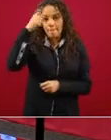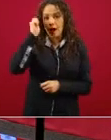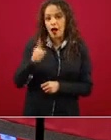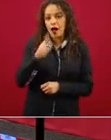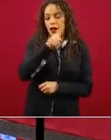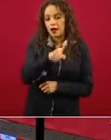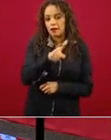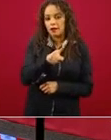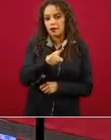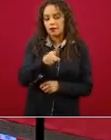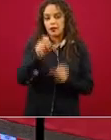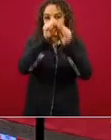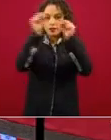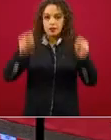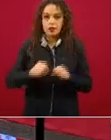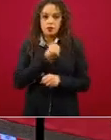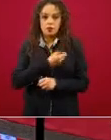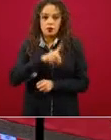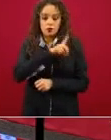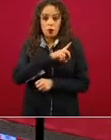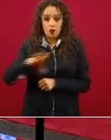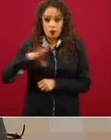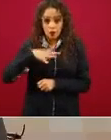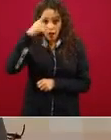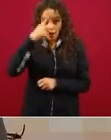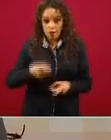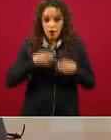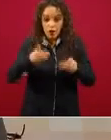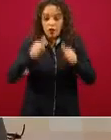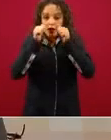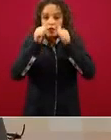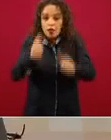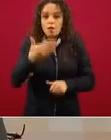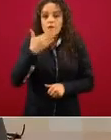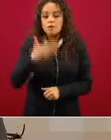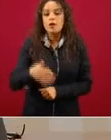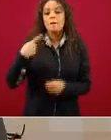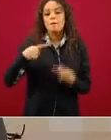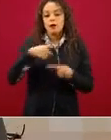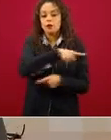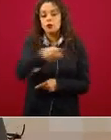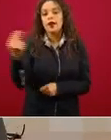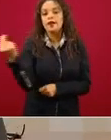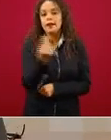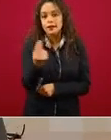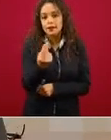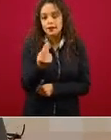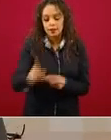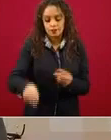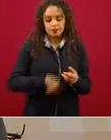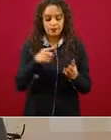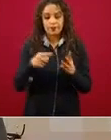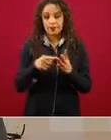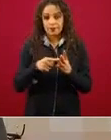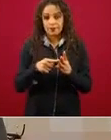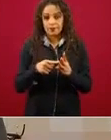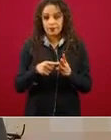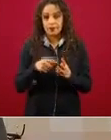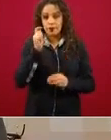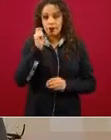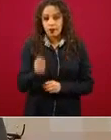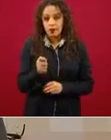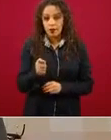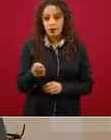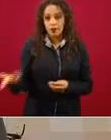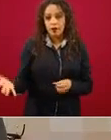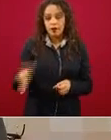todas las personas que así lo necesiten, que así lo soliciten. El tercer parámetro es la capacidad, la ocupación absoluta